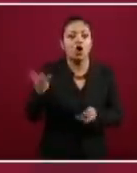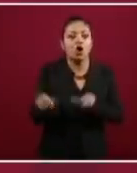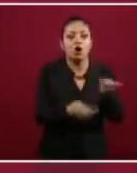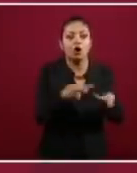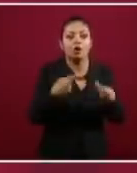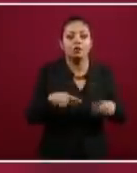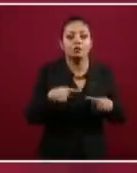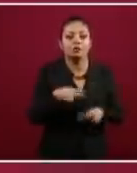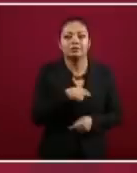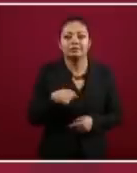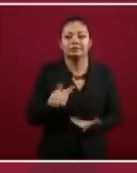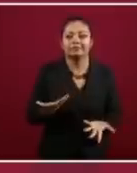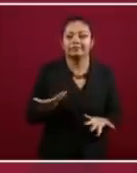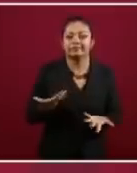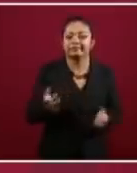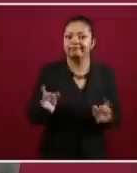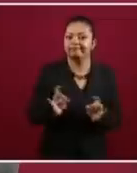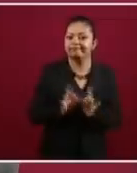y